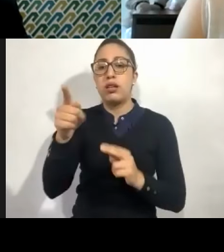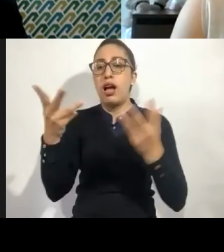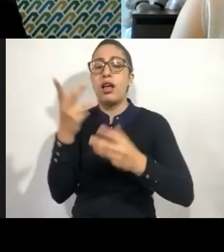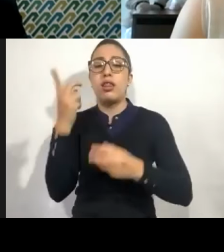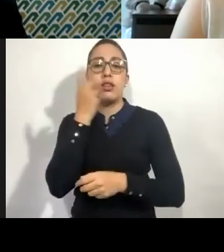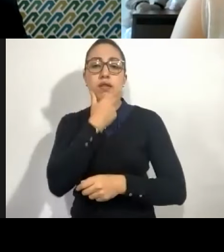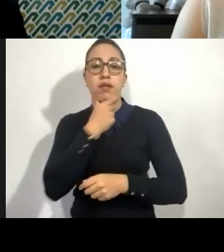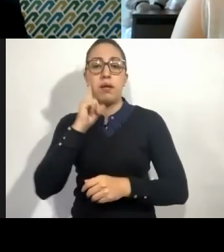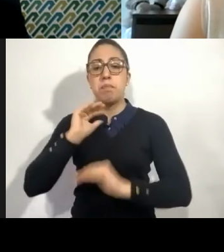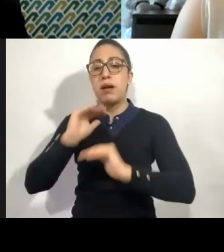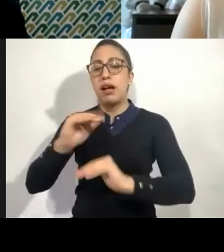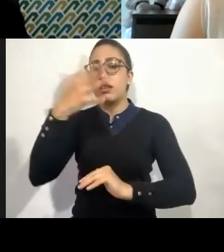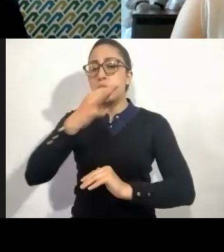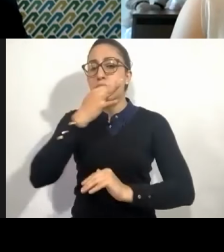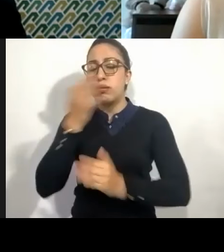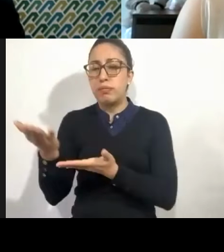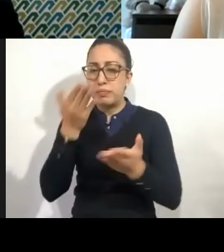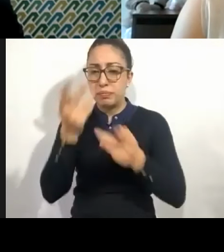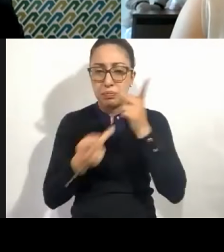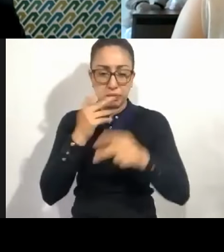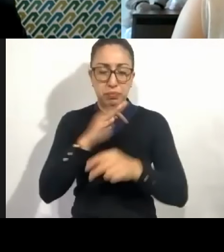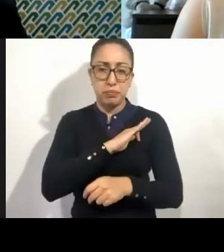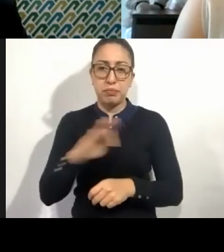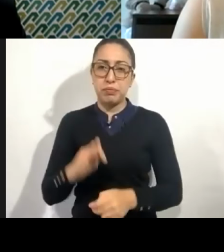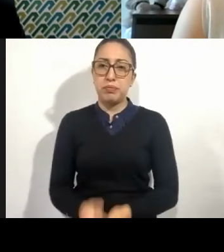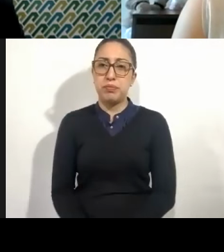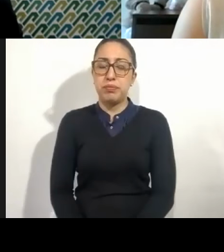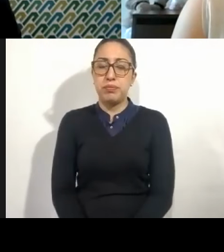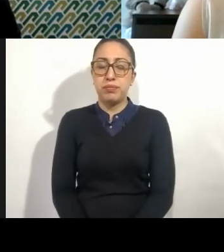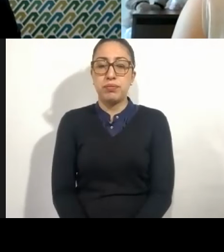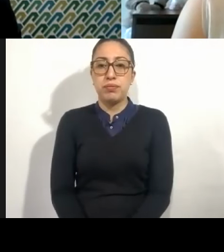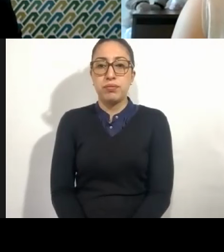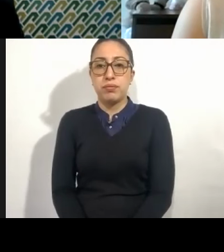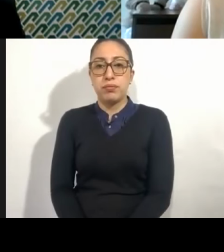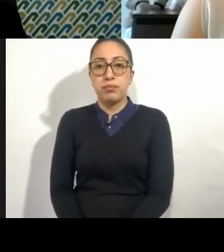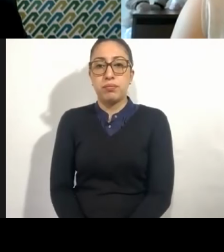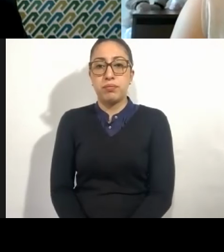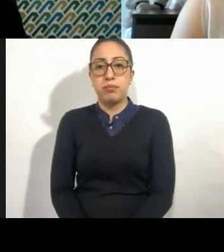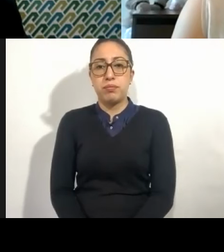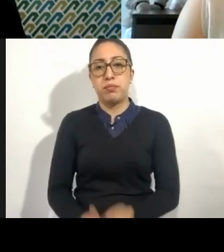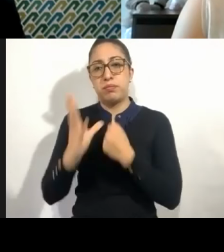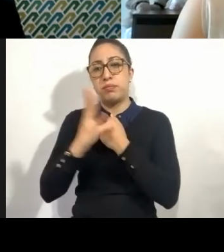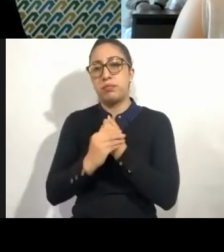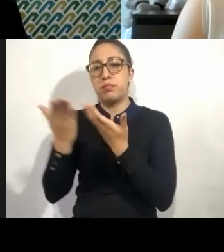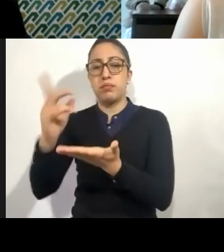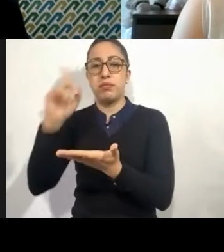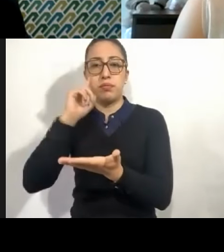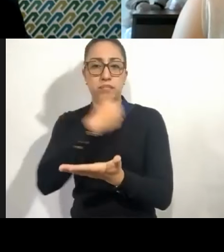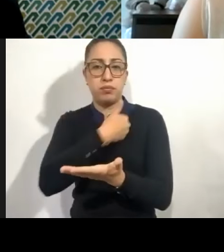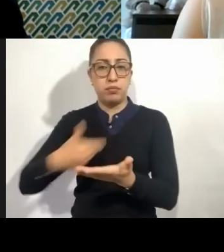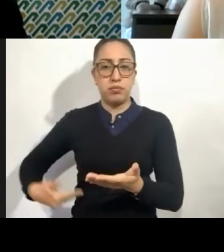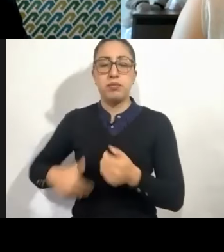10 minutos. Adelante, procurador, por favor. Con su venia, diputada presidenta, muchas